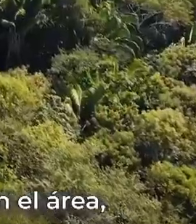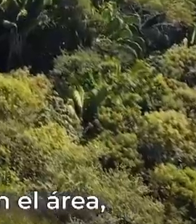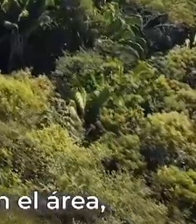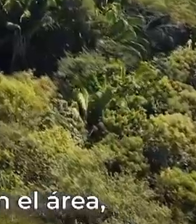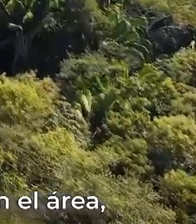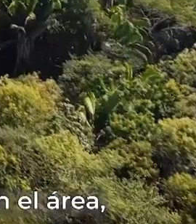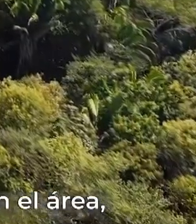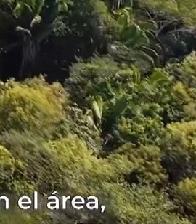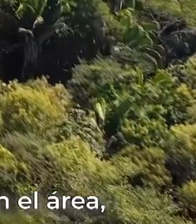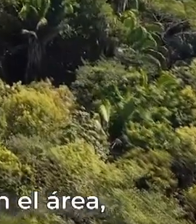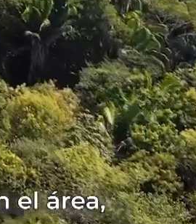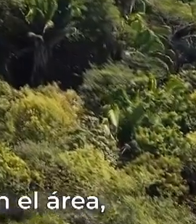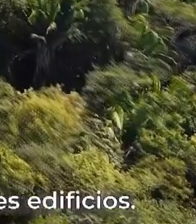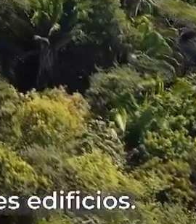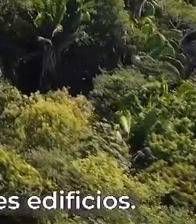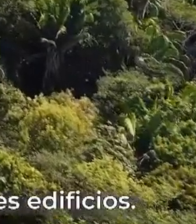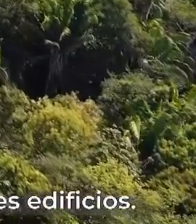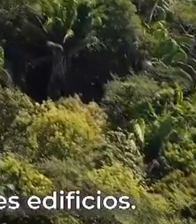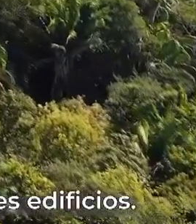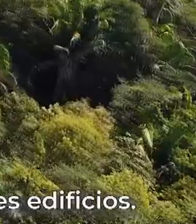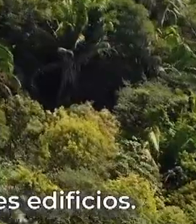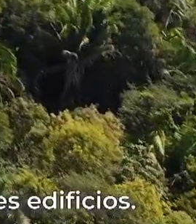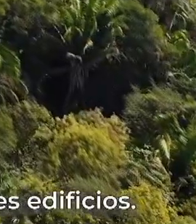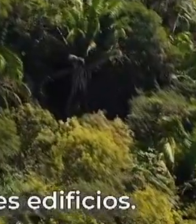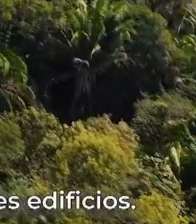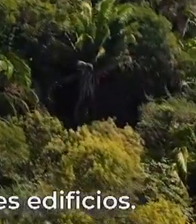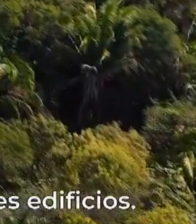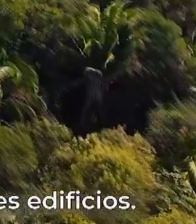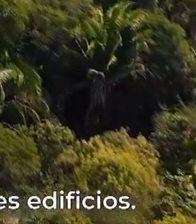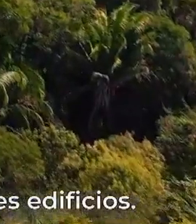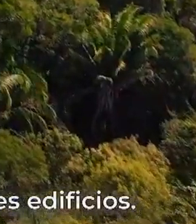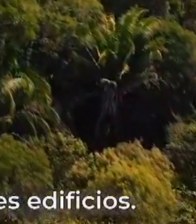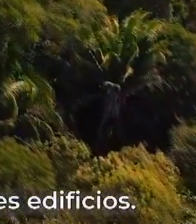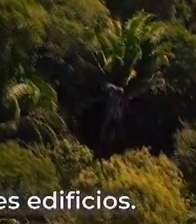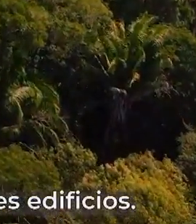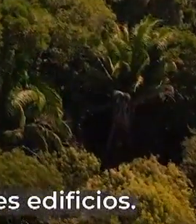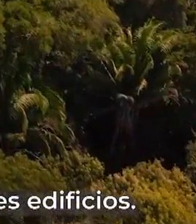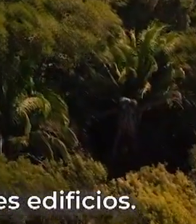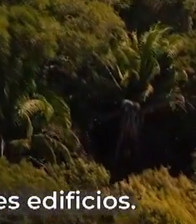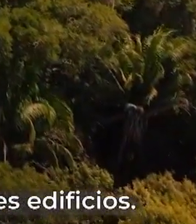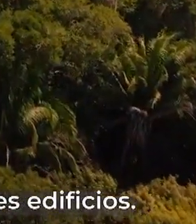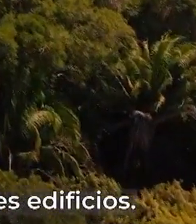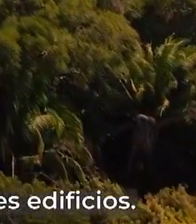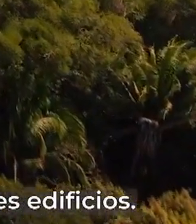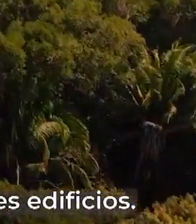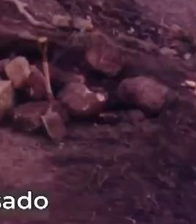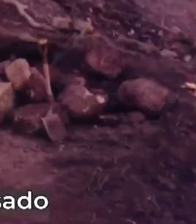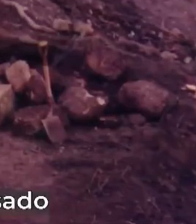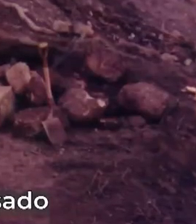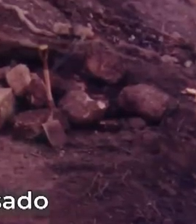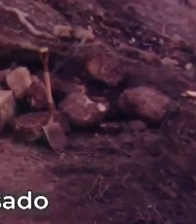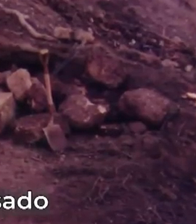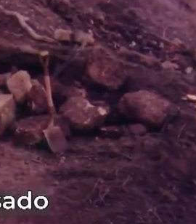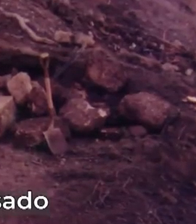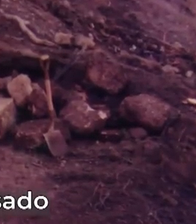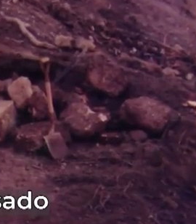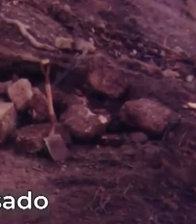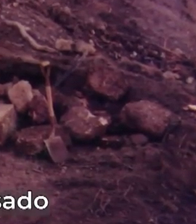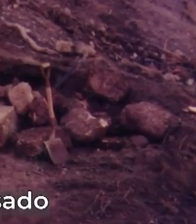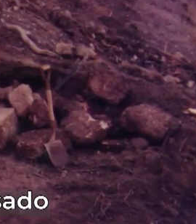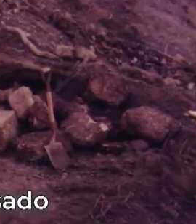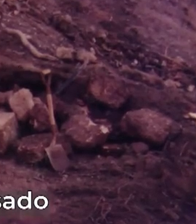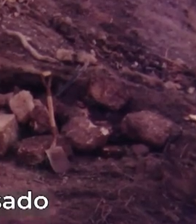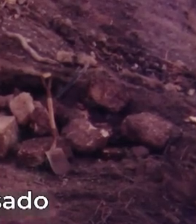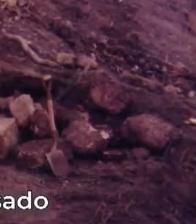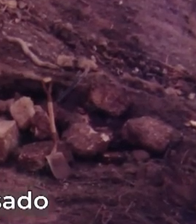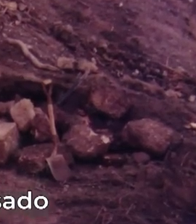de reconocimiento en el área y pudo observar algunos de sus más prominentes edificios. Y fue hasta la última década